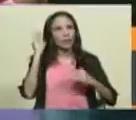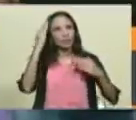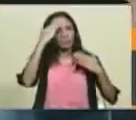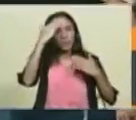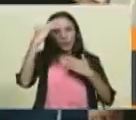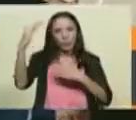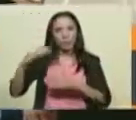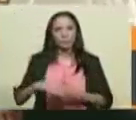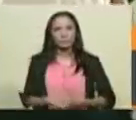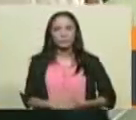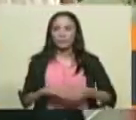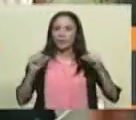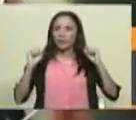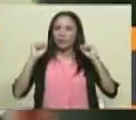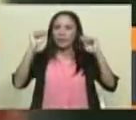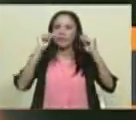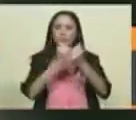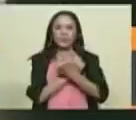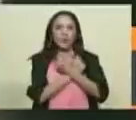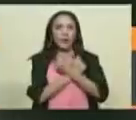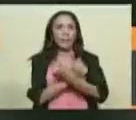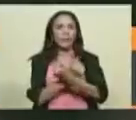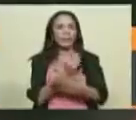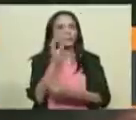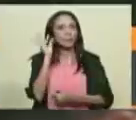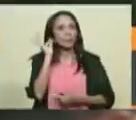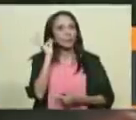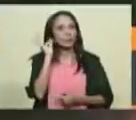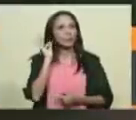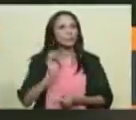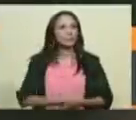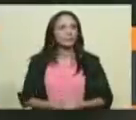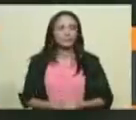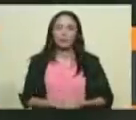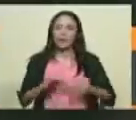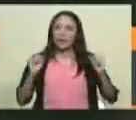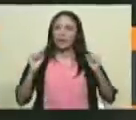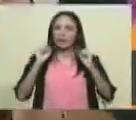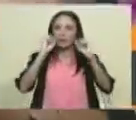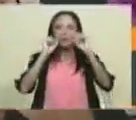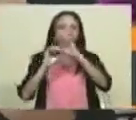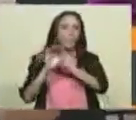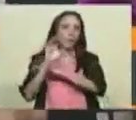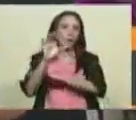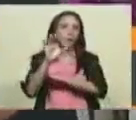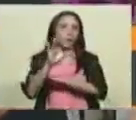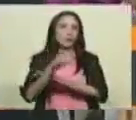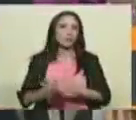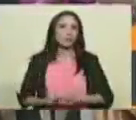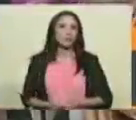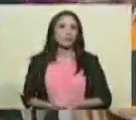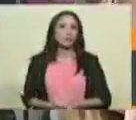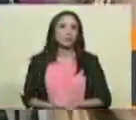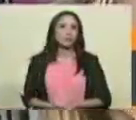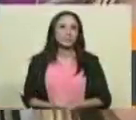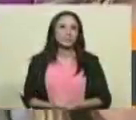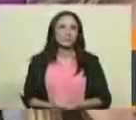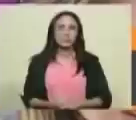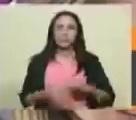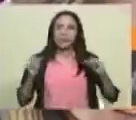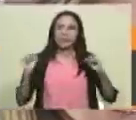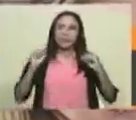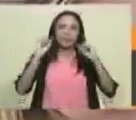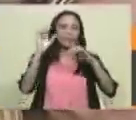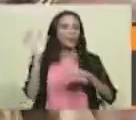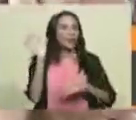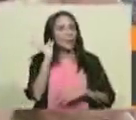¡Que viva el amor de la mujer! ¡Que viva la patria mujer! ¡Que viva la patria! ¡Que